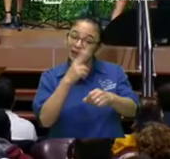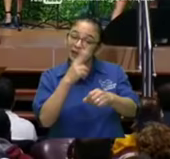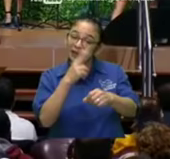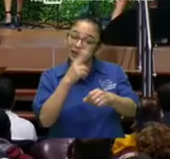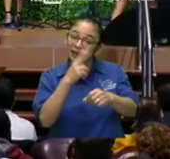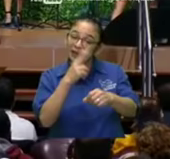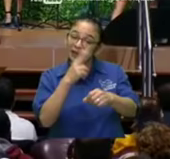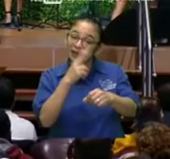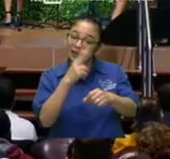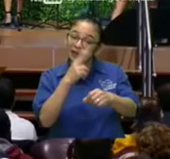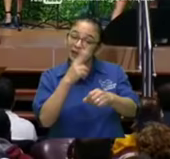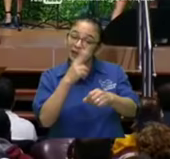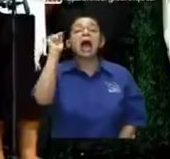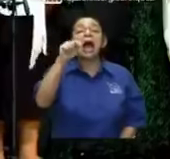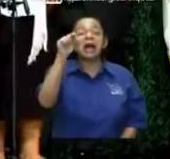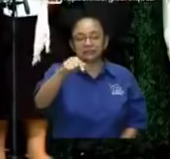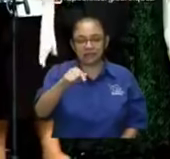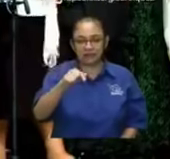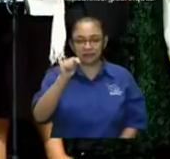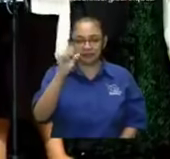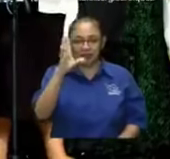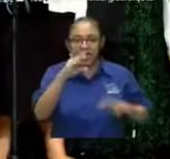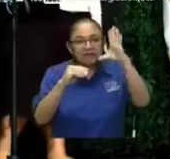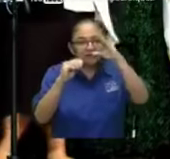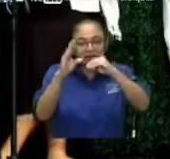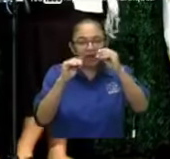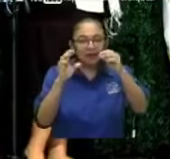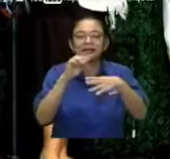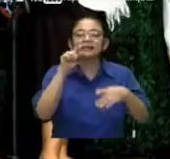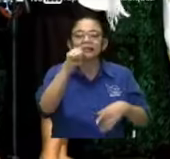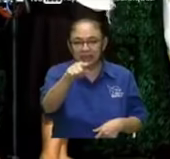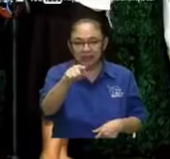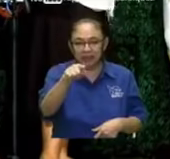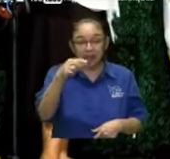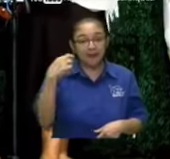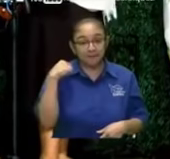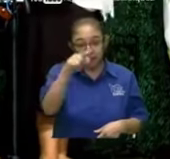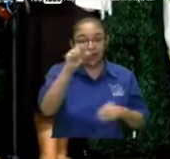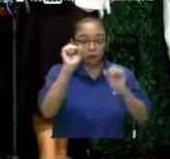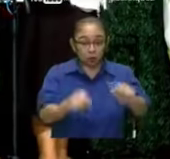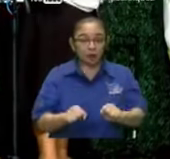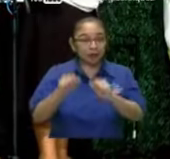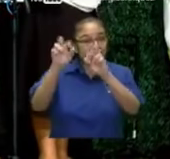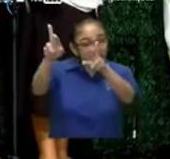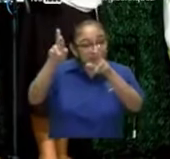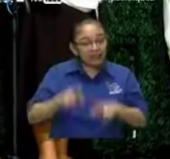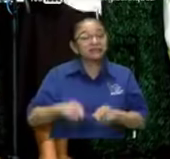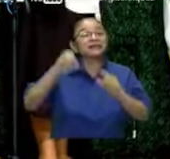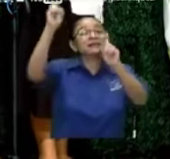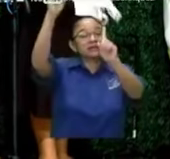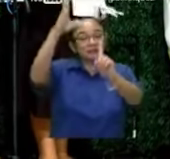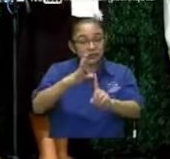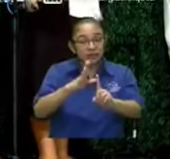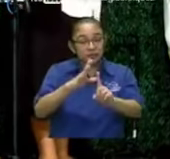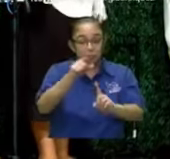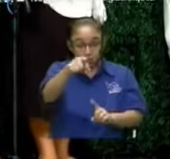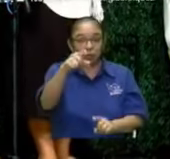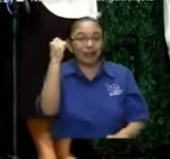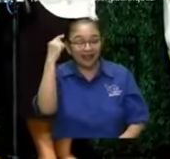ahí está hablando de ti, que tú sí entiendes. Vas a entender ese llamado al